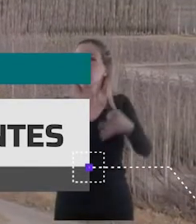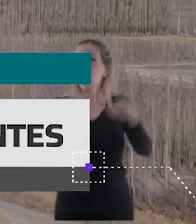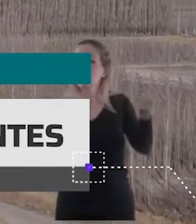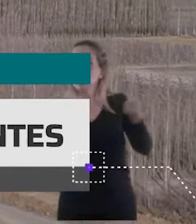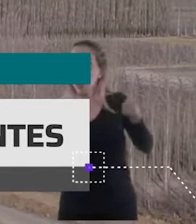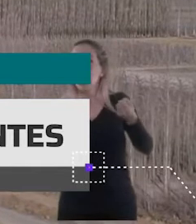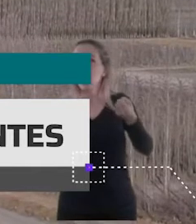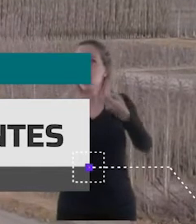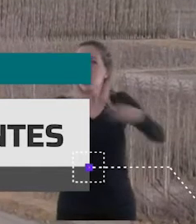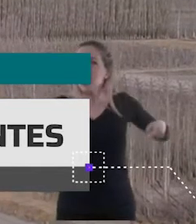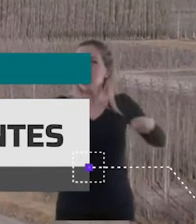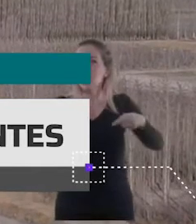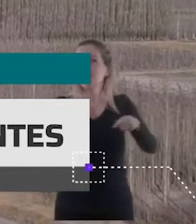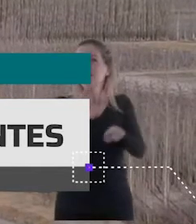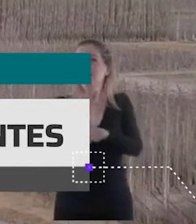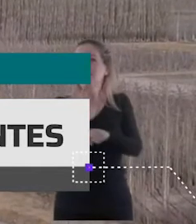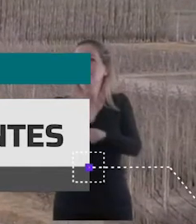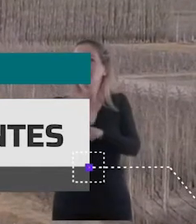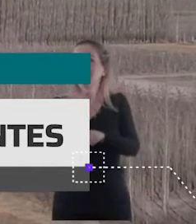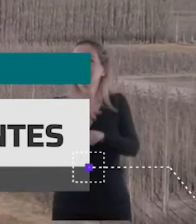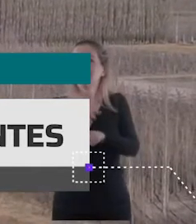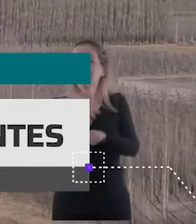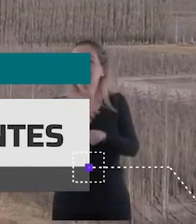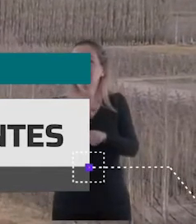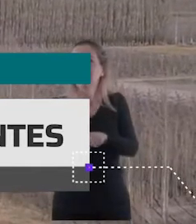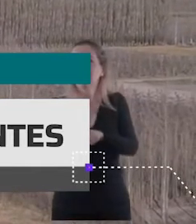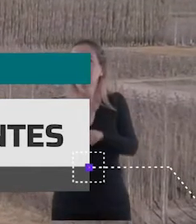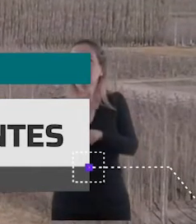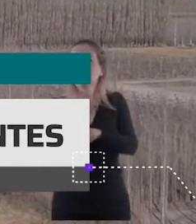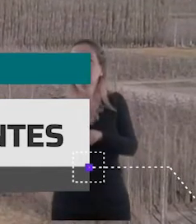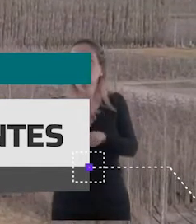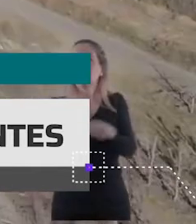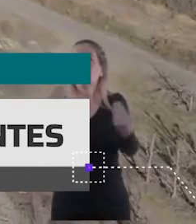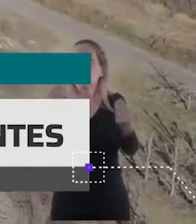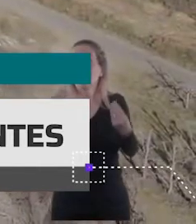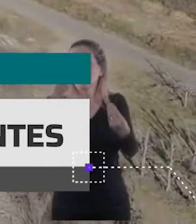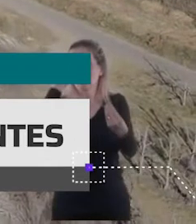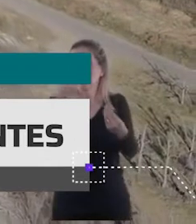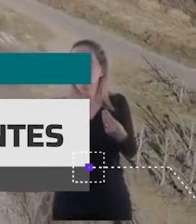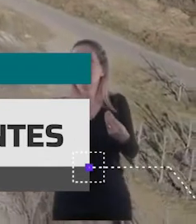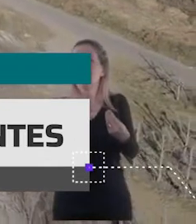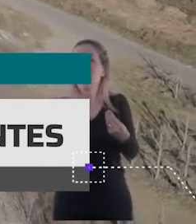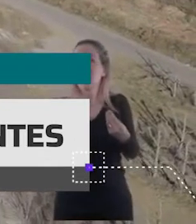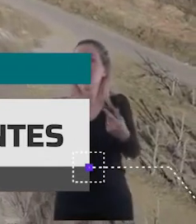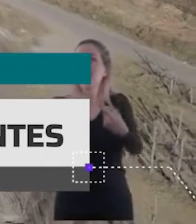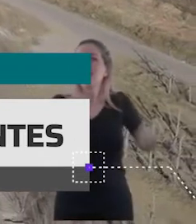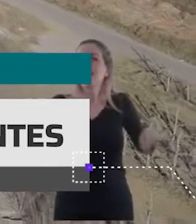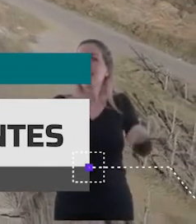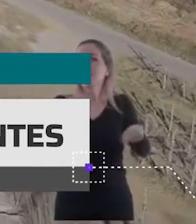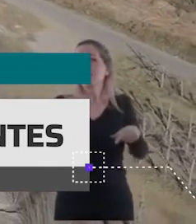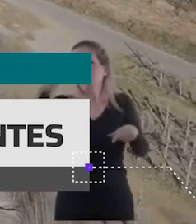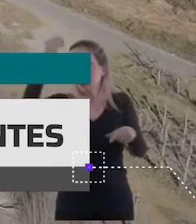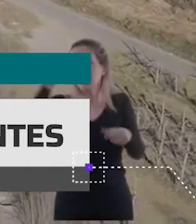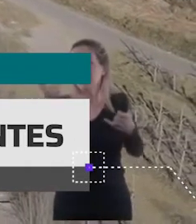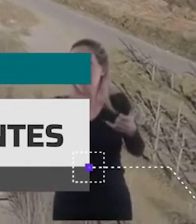ayuda irrefutable que tiene sobre la reducción de los altos índices de siniestralidad que lamentablemente